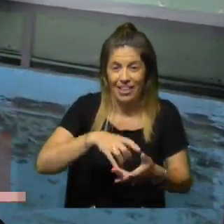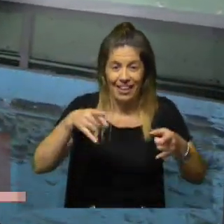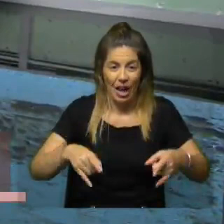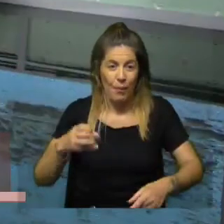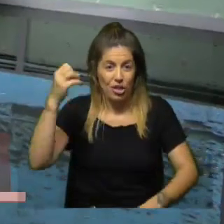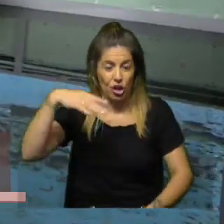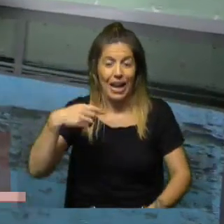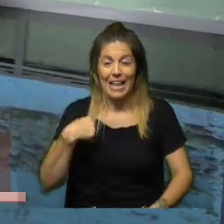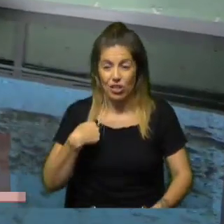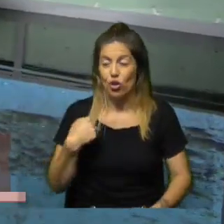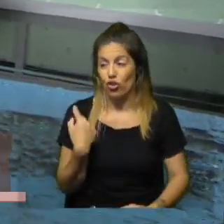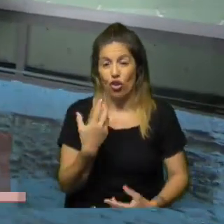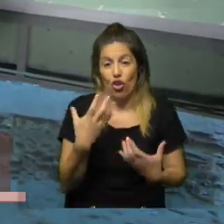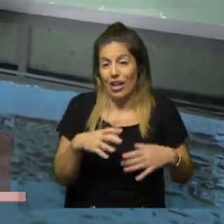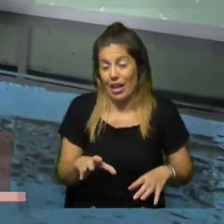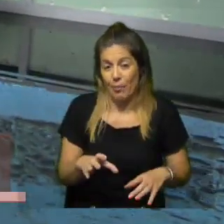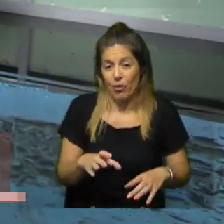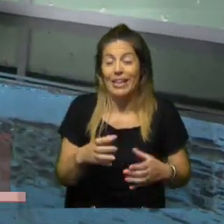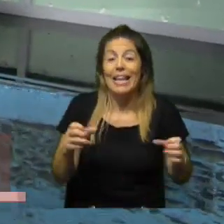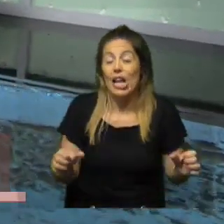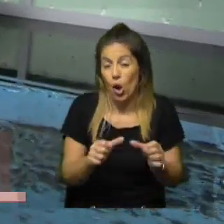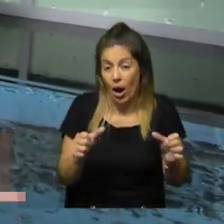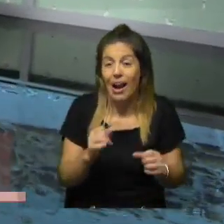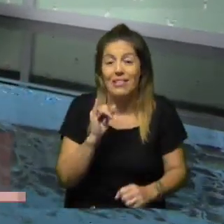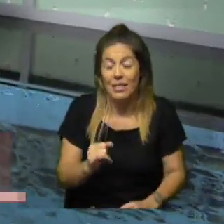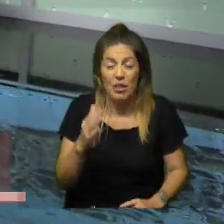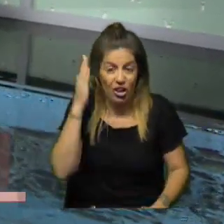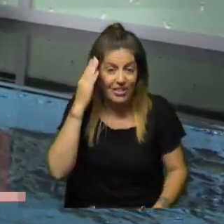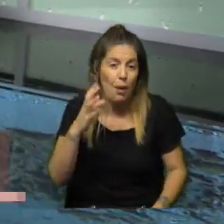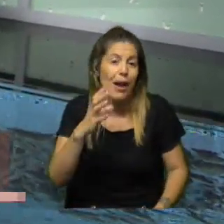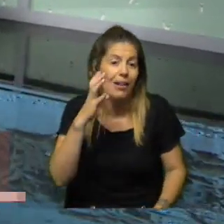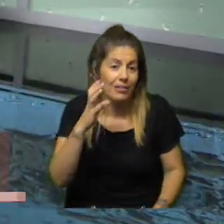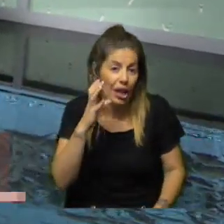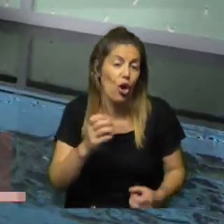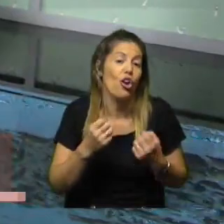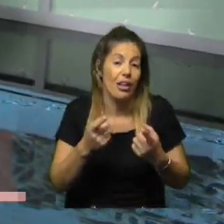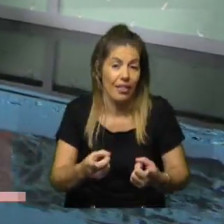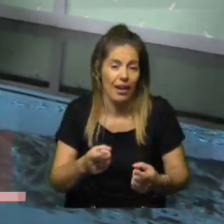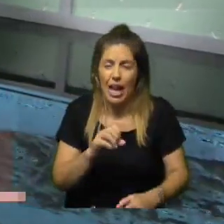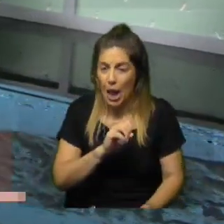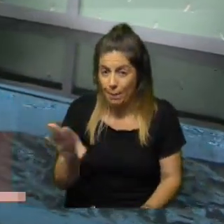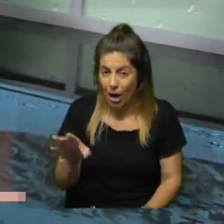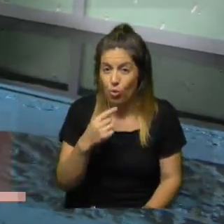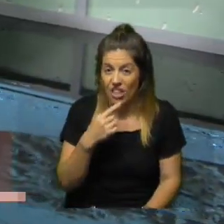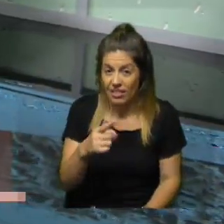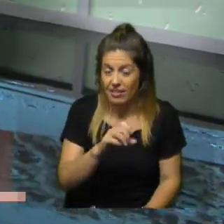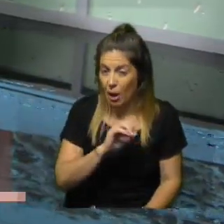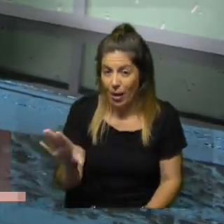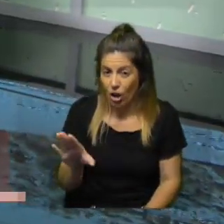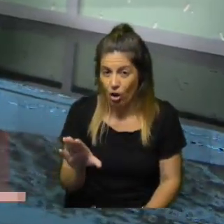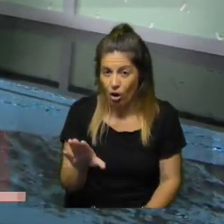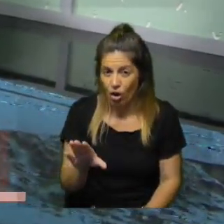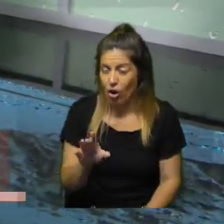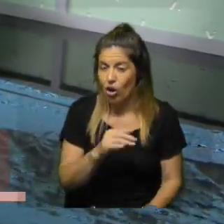es lo que nosotros no queremos. El que lo asuma el riesgo y sepa lo que está recibiendo. Es malo. Usted dice que no hay manera, ni aunque se